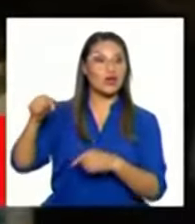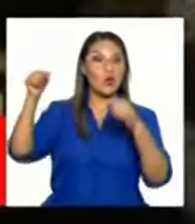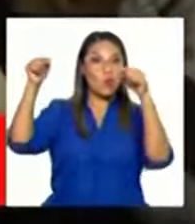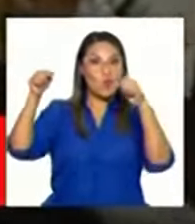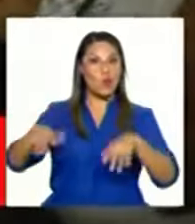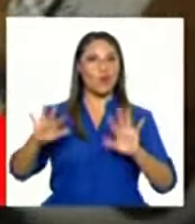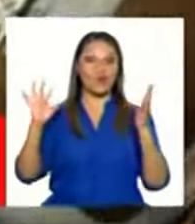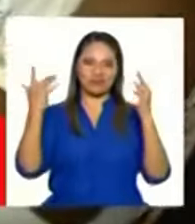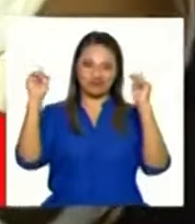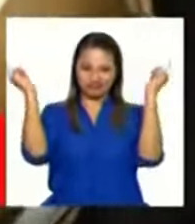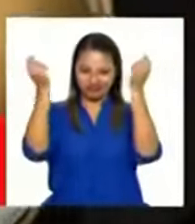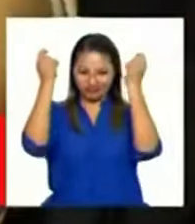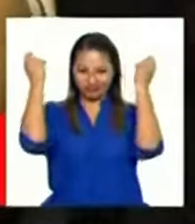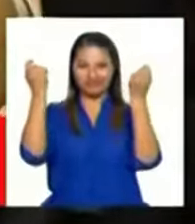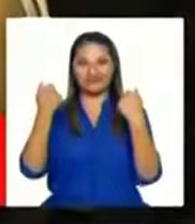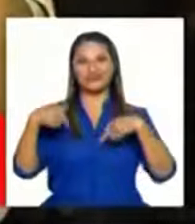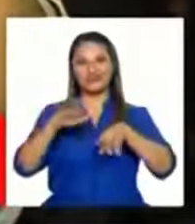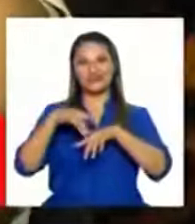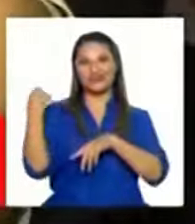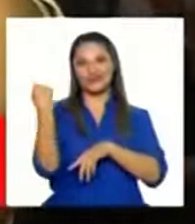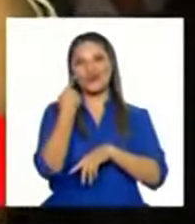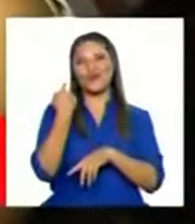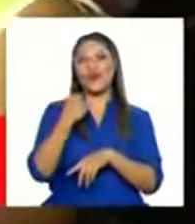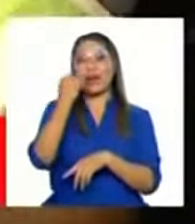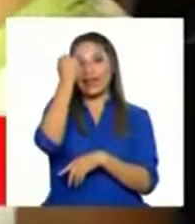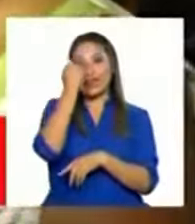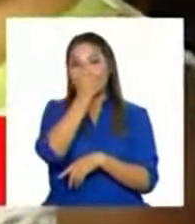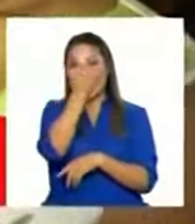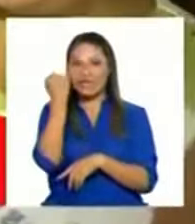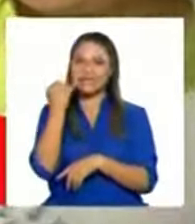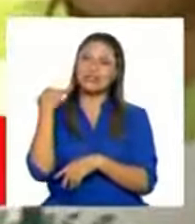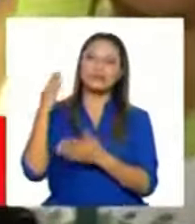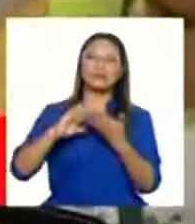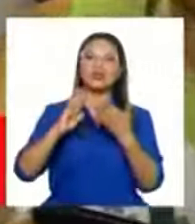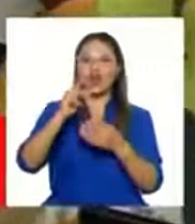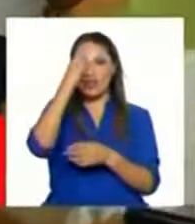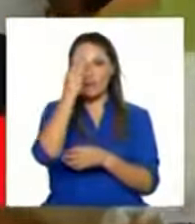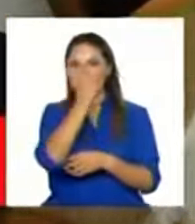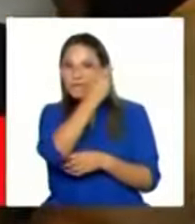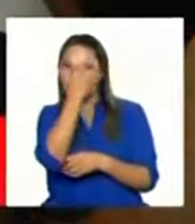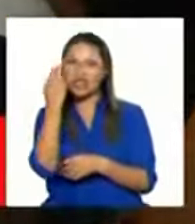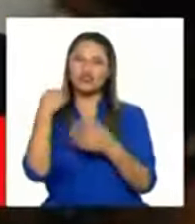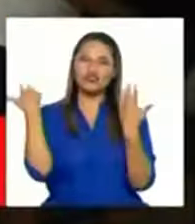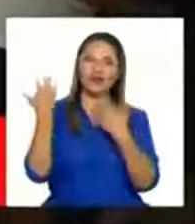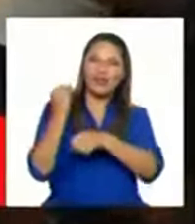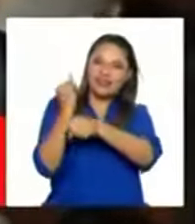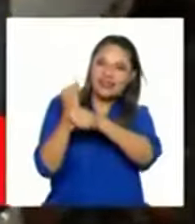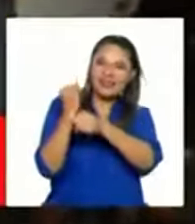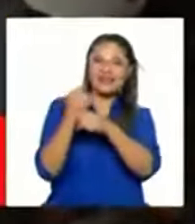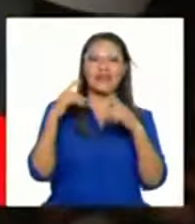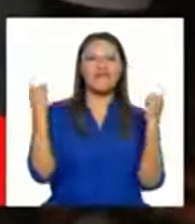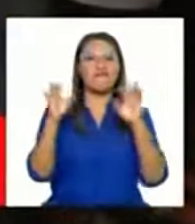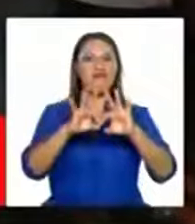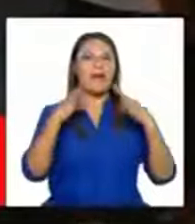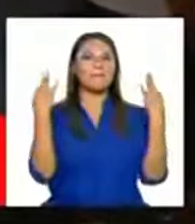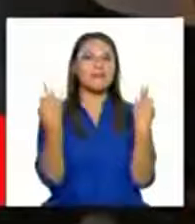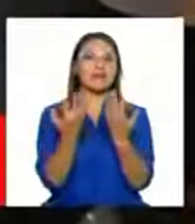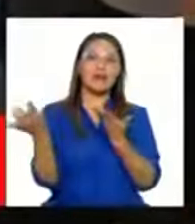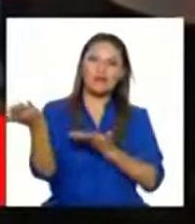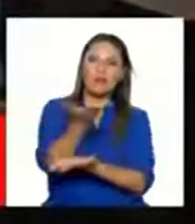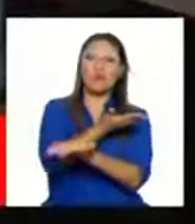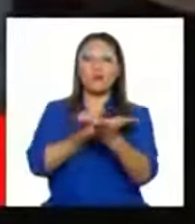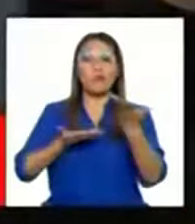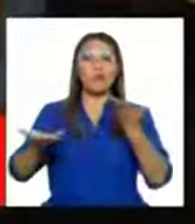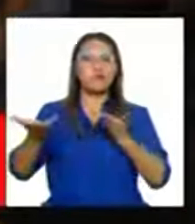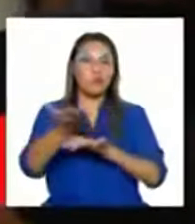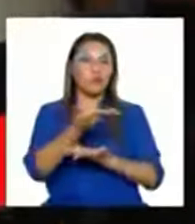una tradición católica donde decenas de fieles católicos, familias enteras, celebran de manera intensa